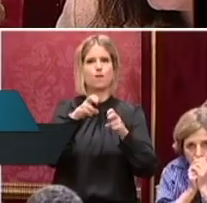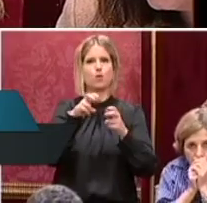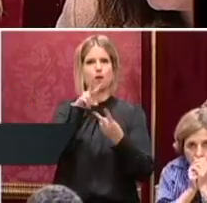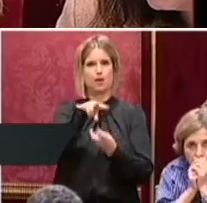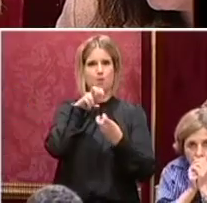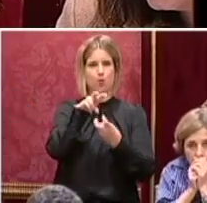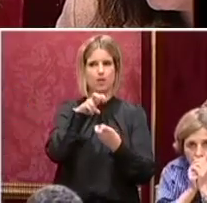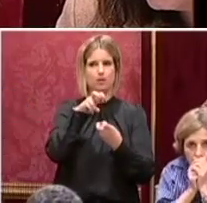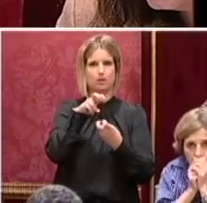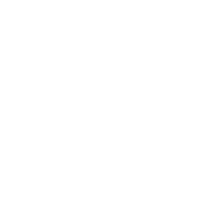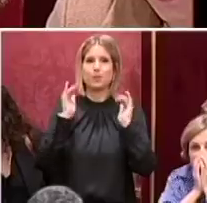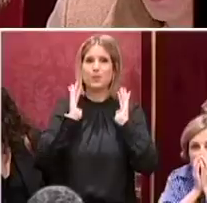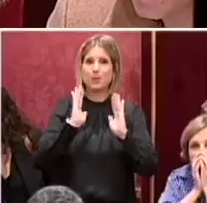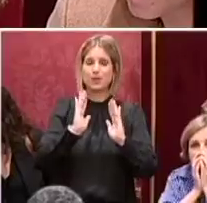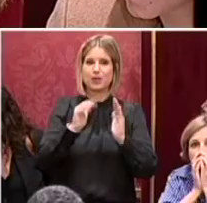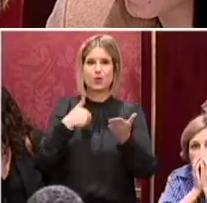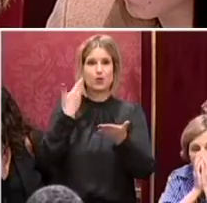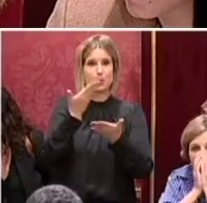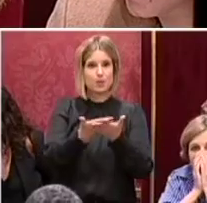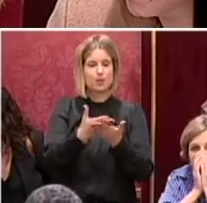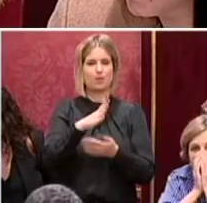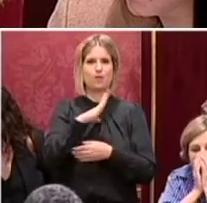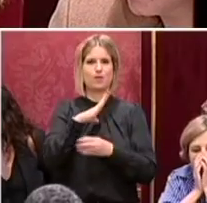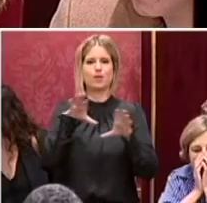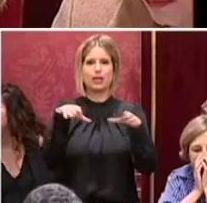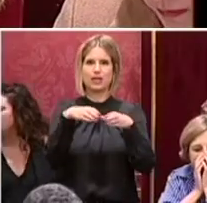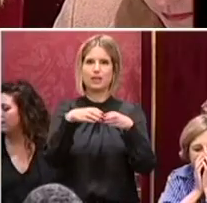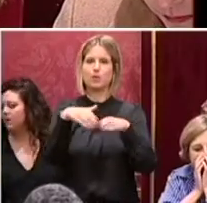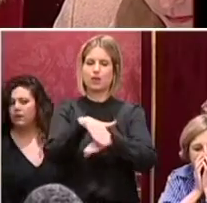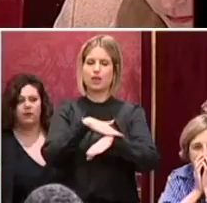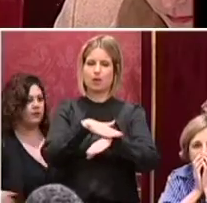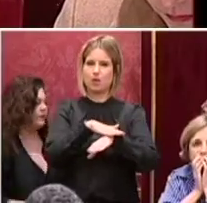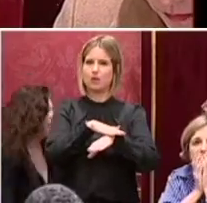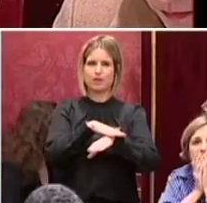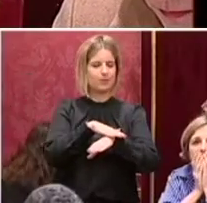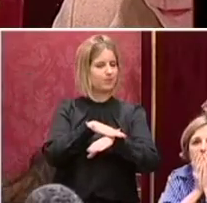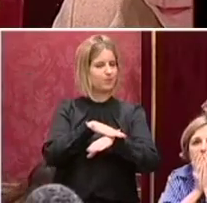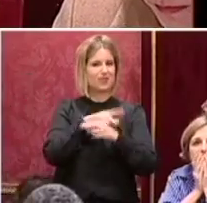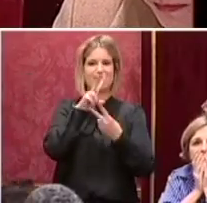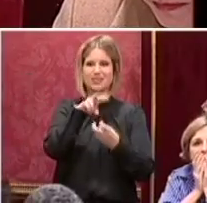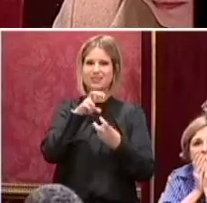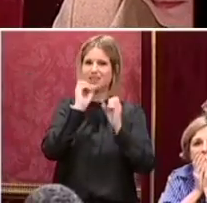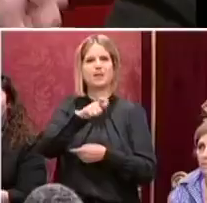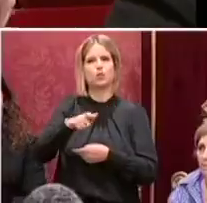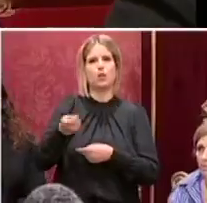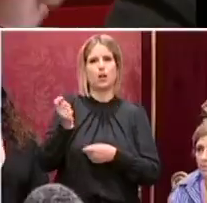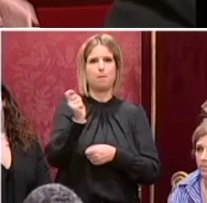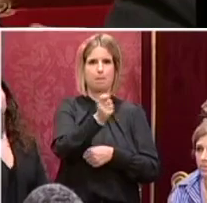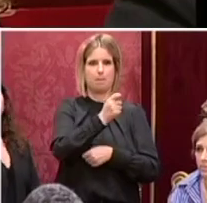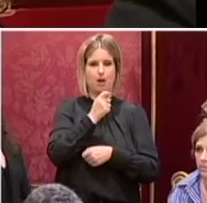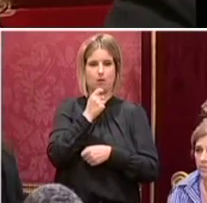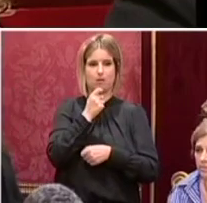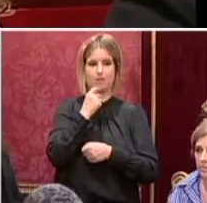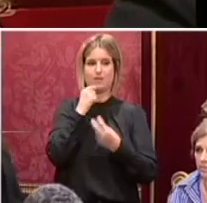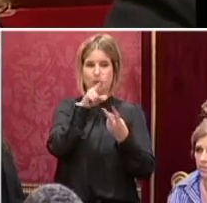que inventen más impuestos, pidiéndoles, por favor, al equipo de Gobierno que estudien no subir la tasa de basura antes de tiempo. Utilizan la